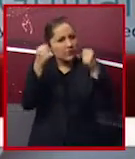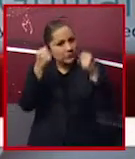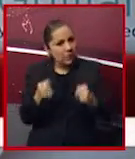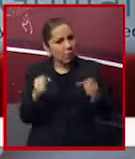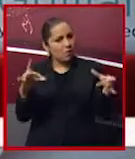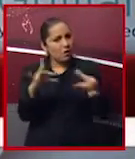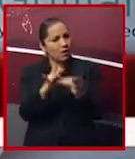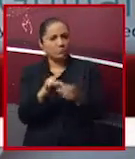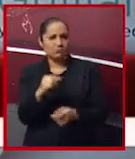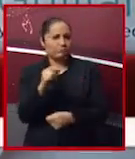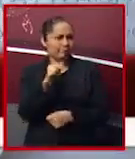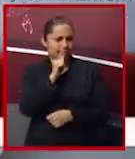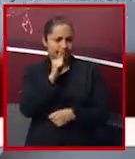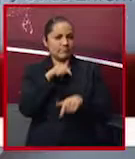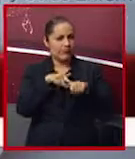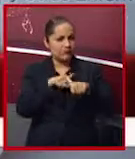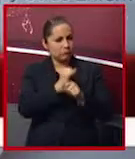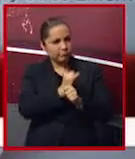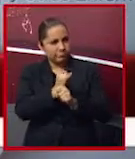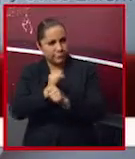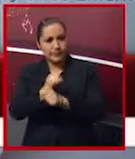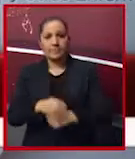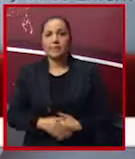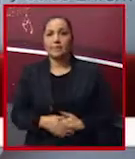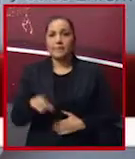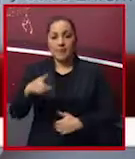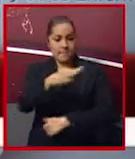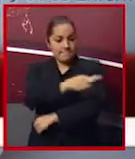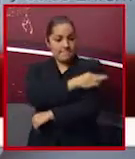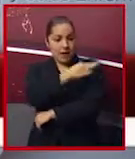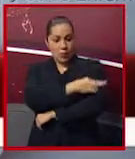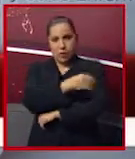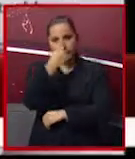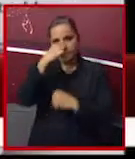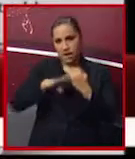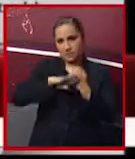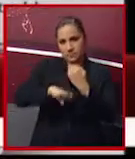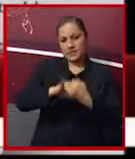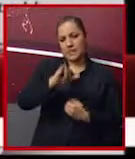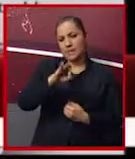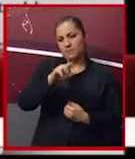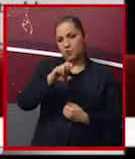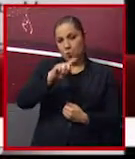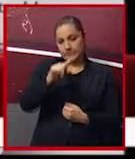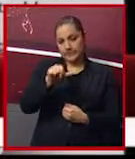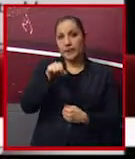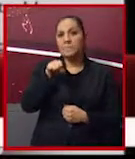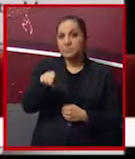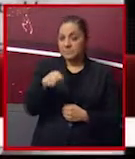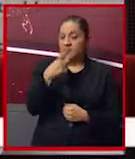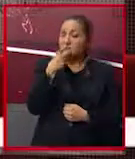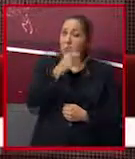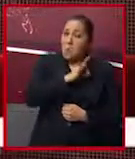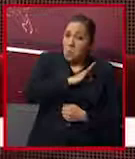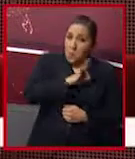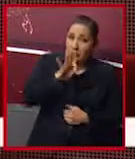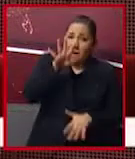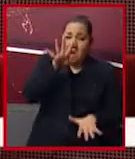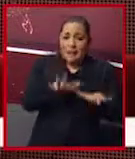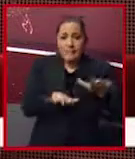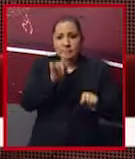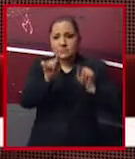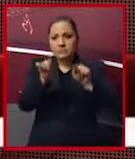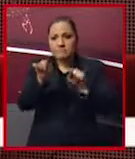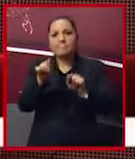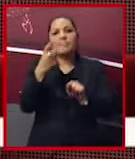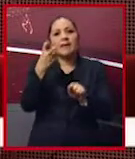directa. La vacuna contra la influenza podría, en casos remotos, que se detone de la enfermedad de Guillain-Barré,